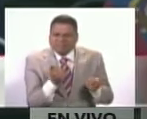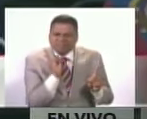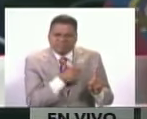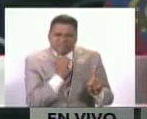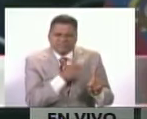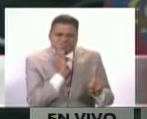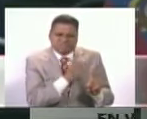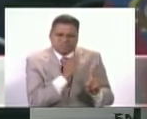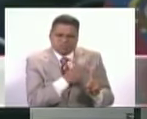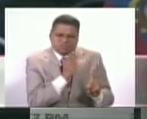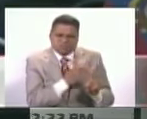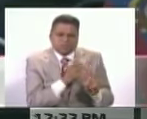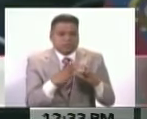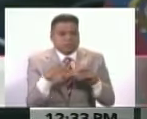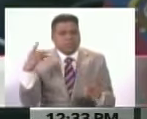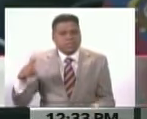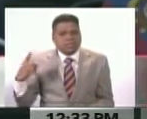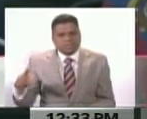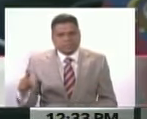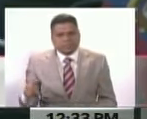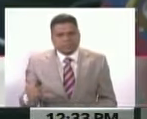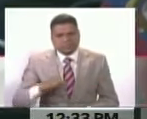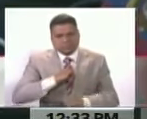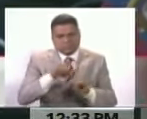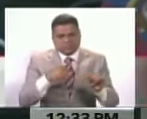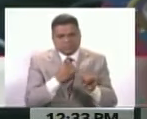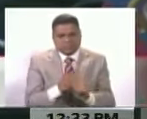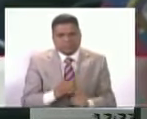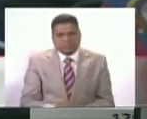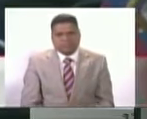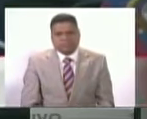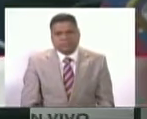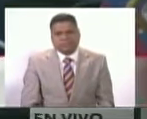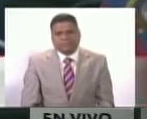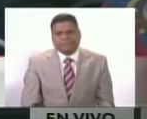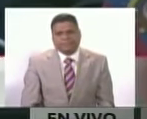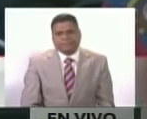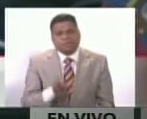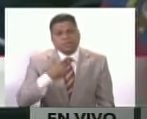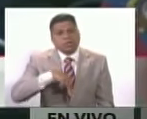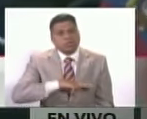derecho internacional y el multilateralismo en general. Lo que tenemos en común